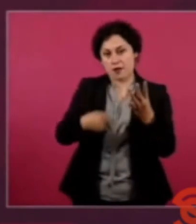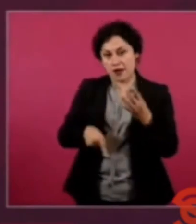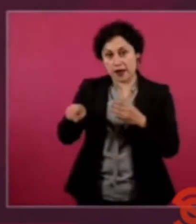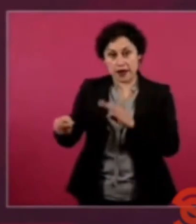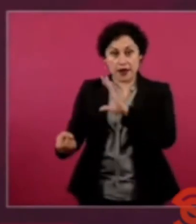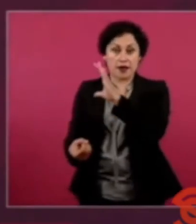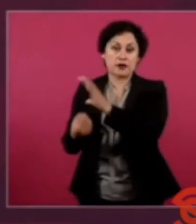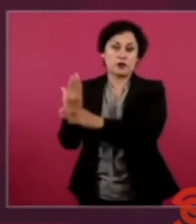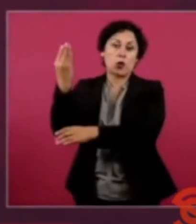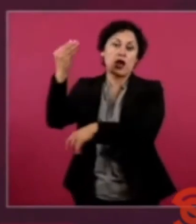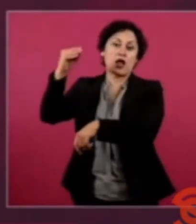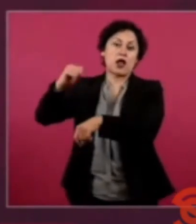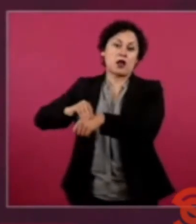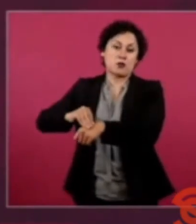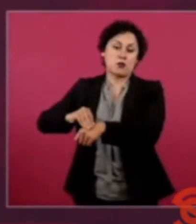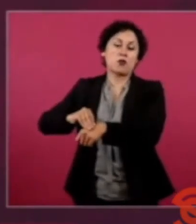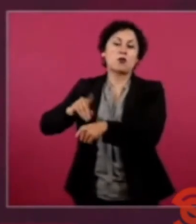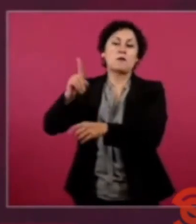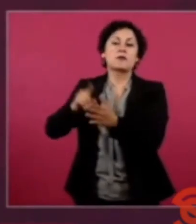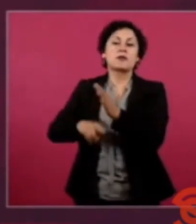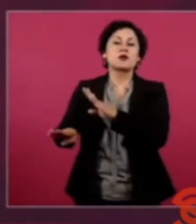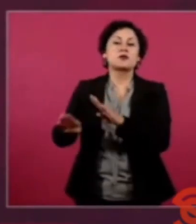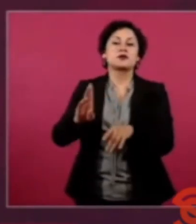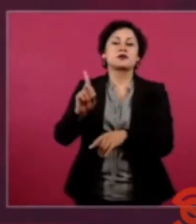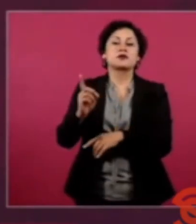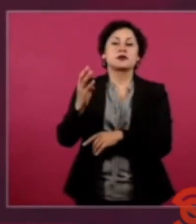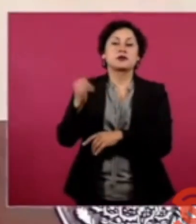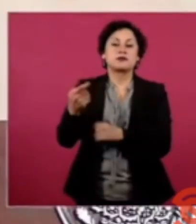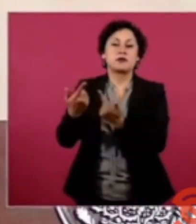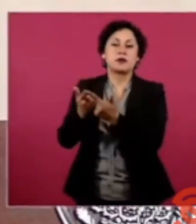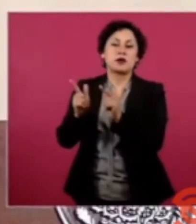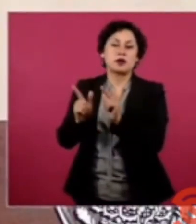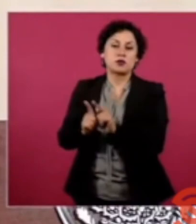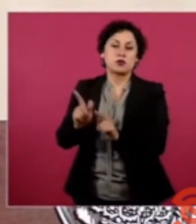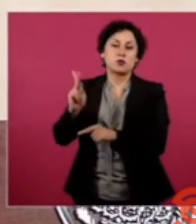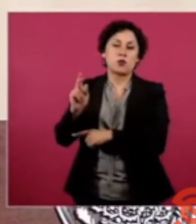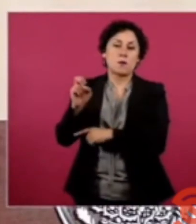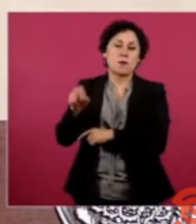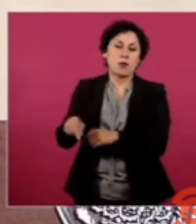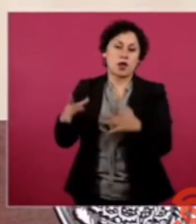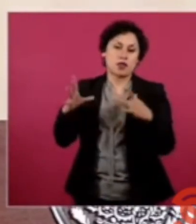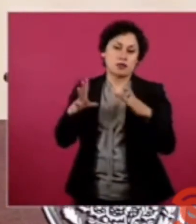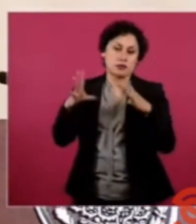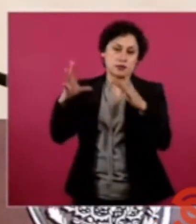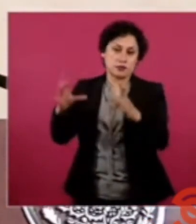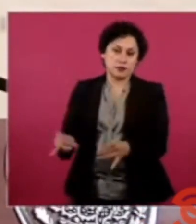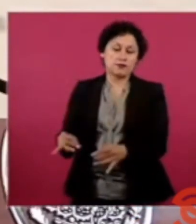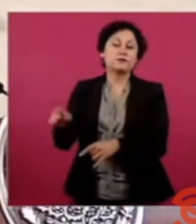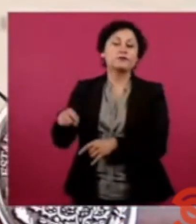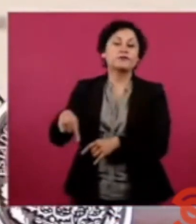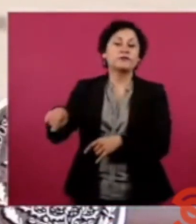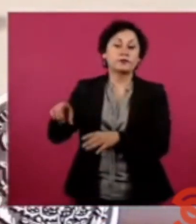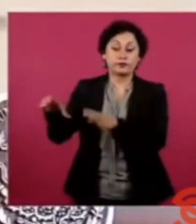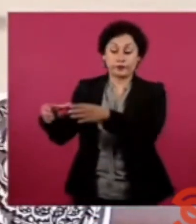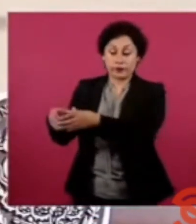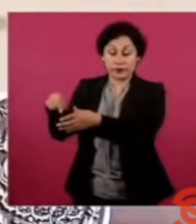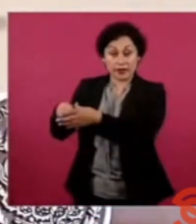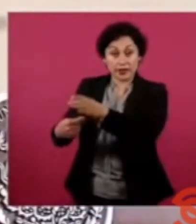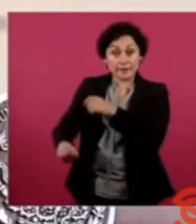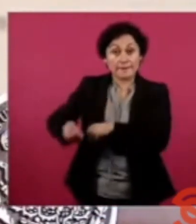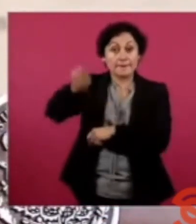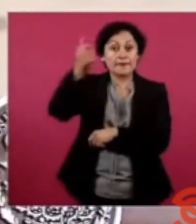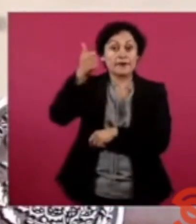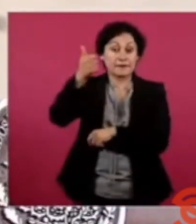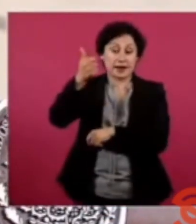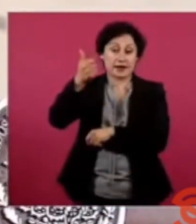surge en el 39 el PAN. No participa en la primera elección, que es en